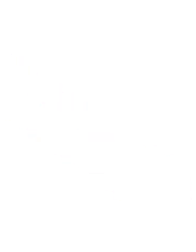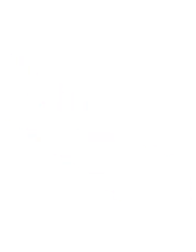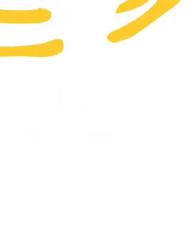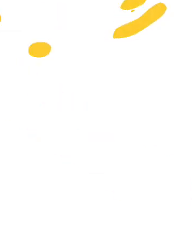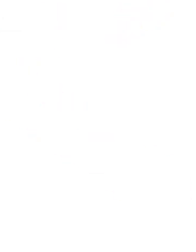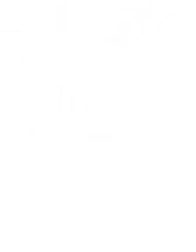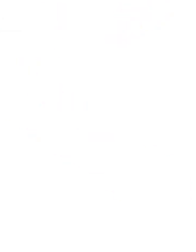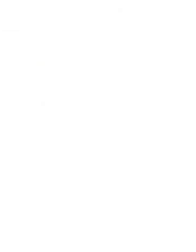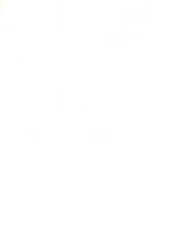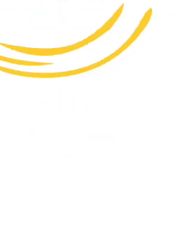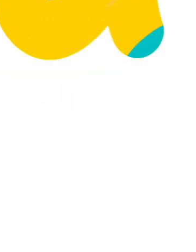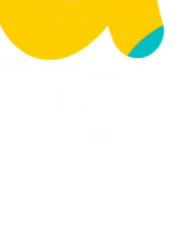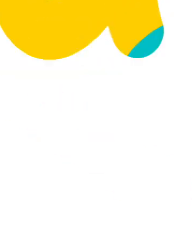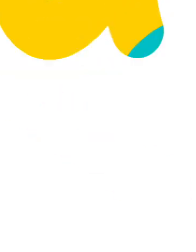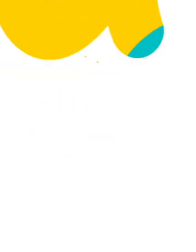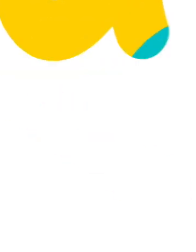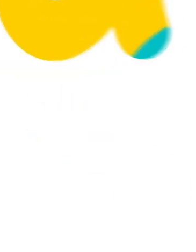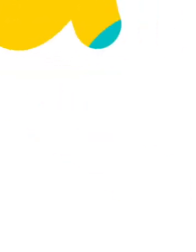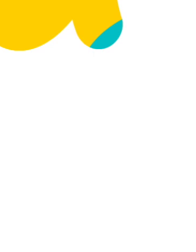¡Gracias! ¡Gracias!